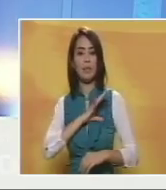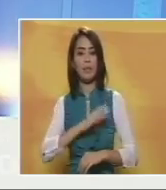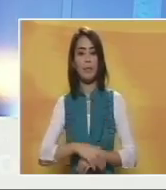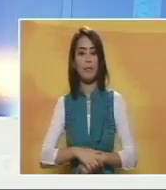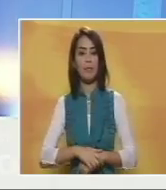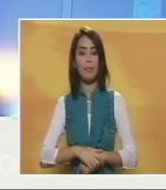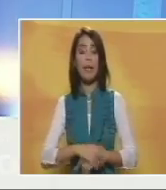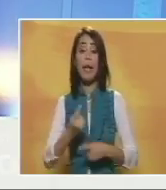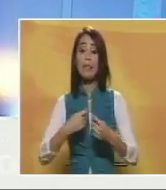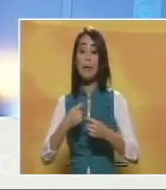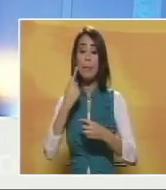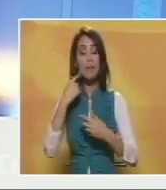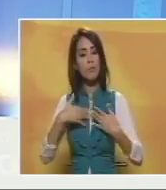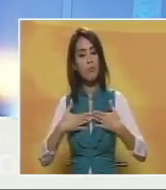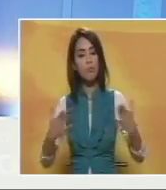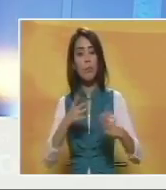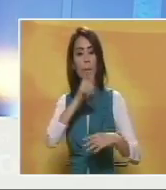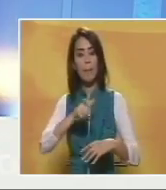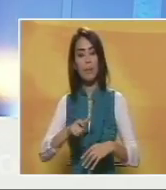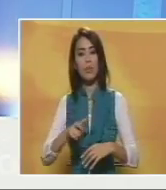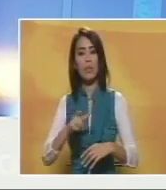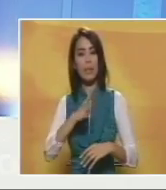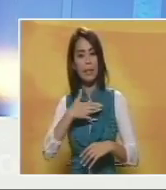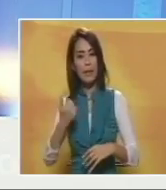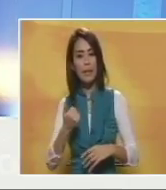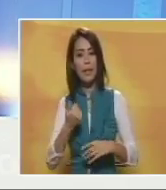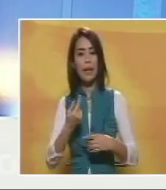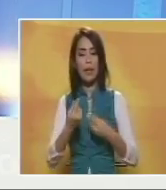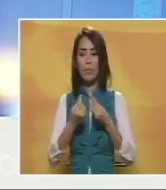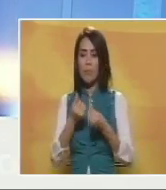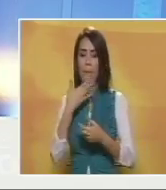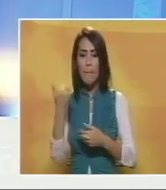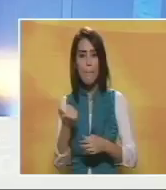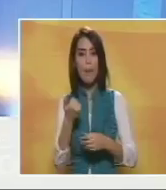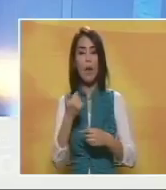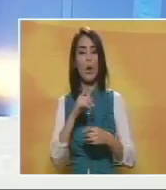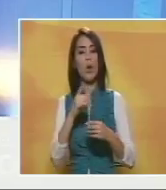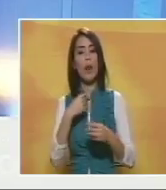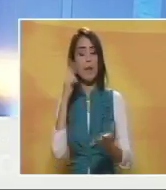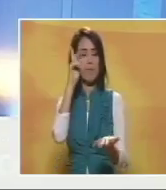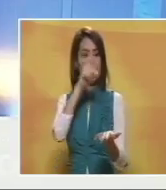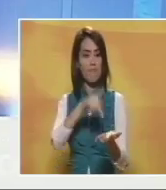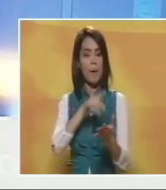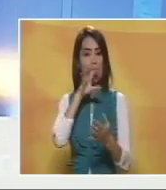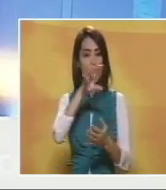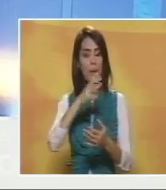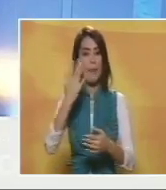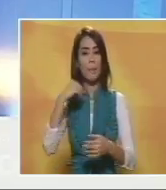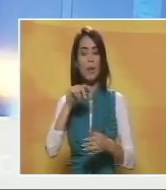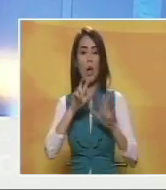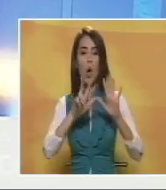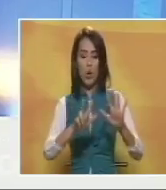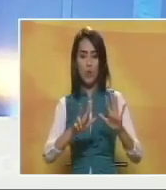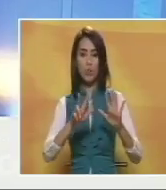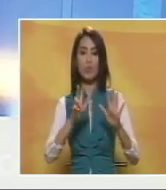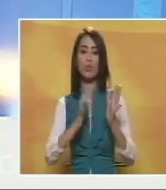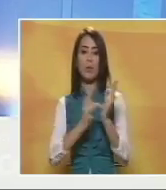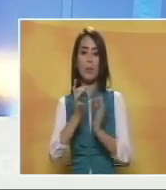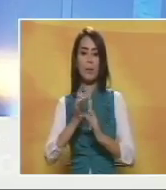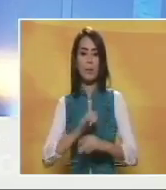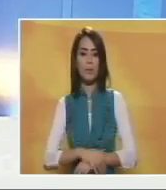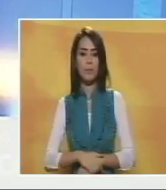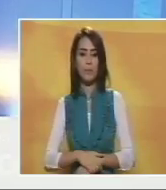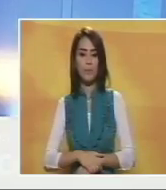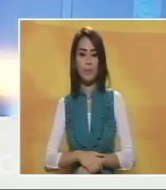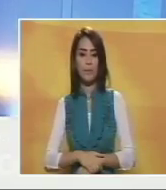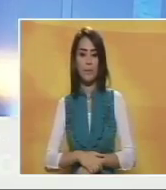se encuentra disponible para todos los extranjeros que quieren regular su condición y que ingresaron a ese país hasta el pasado 8 de abril. Daniela González, de